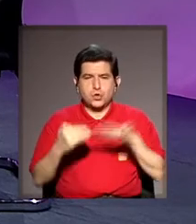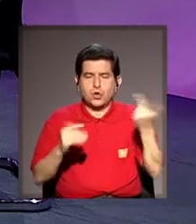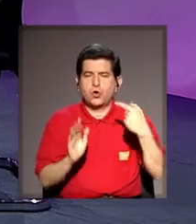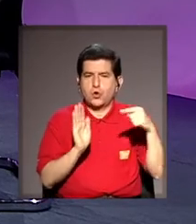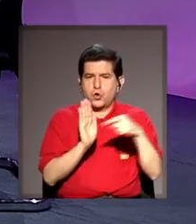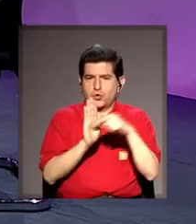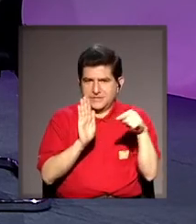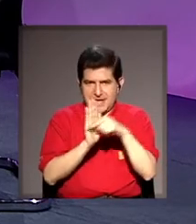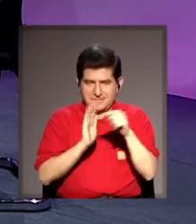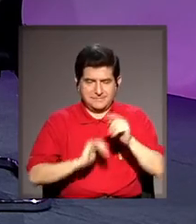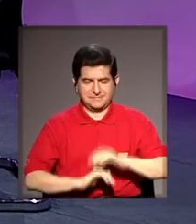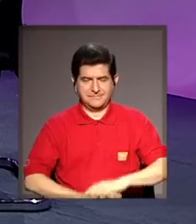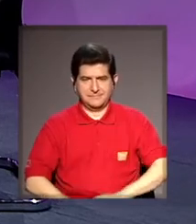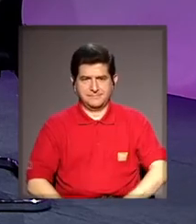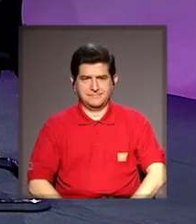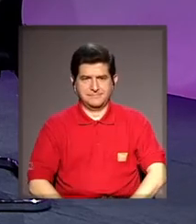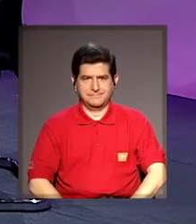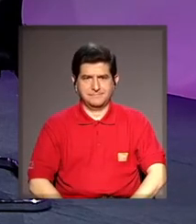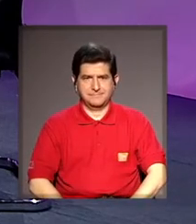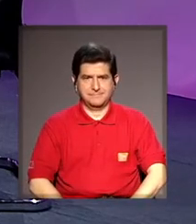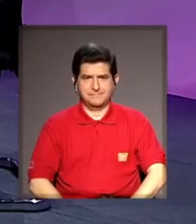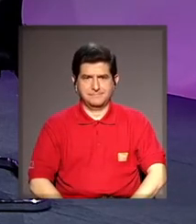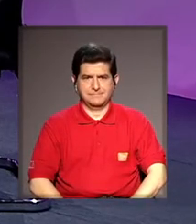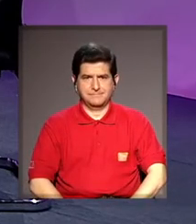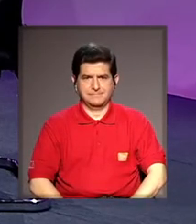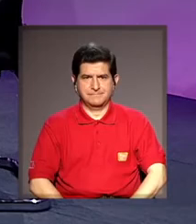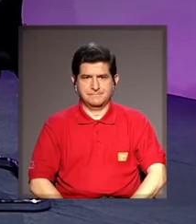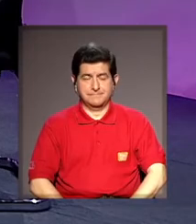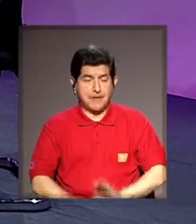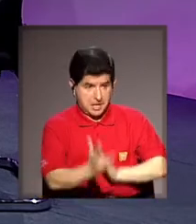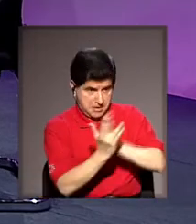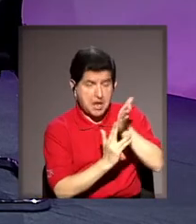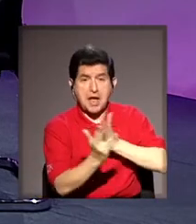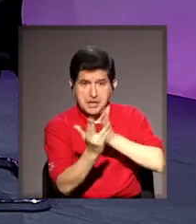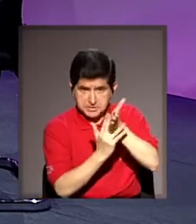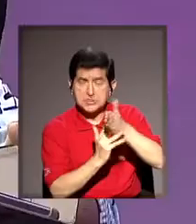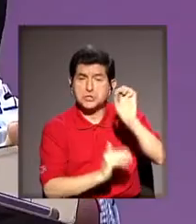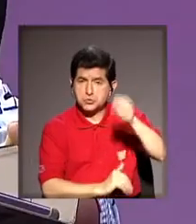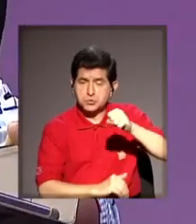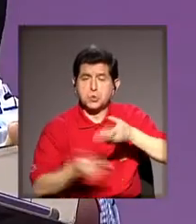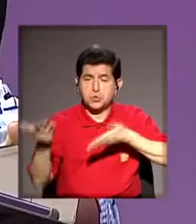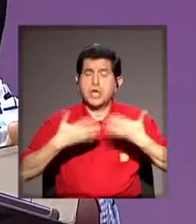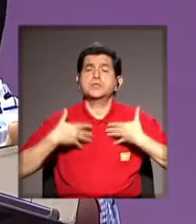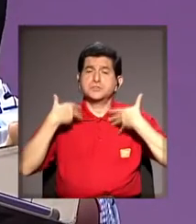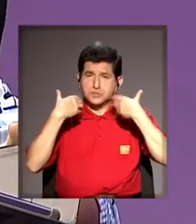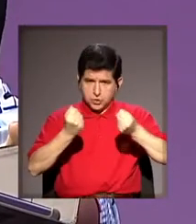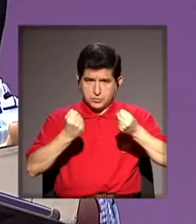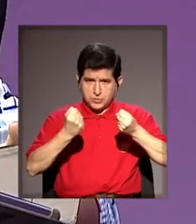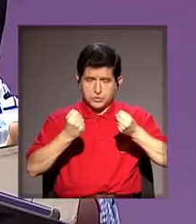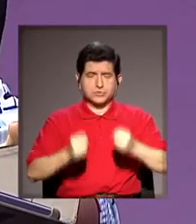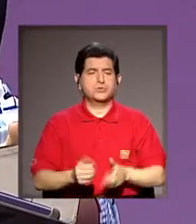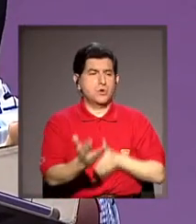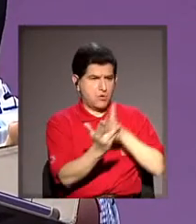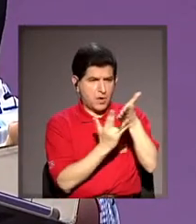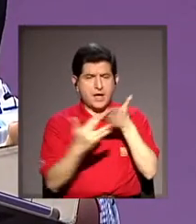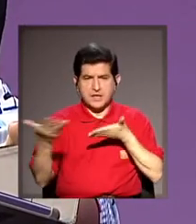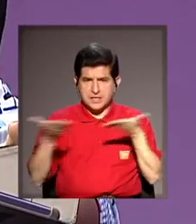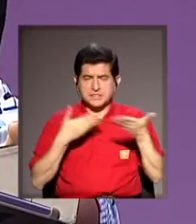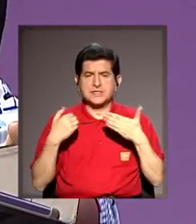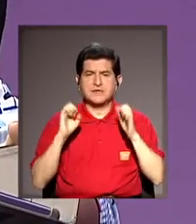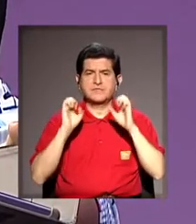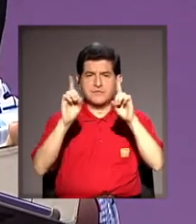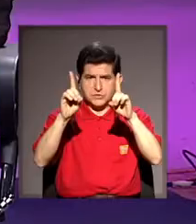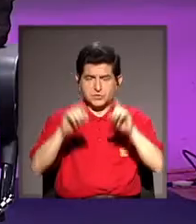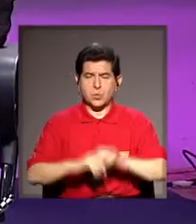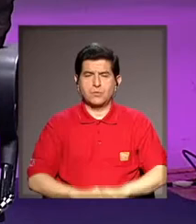resalta música poder acceder a los servicios de salud también poder acceder a los servicios de educación